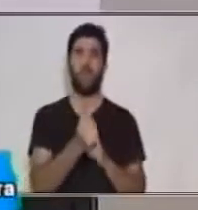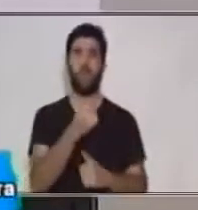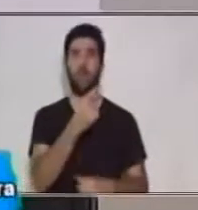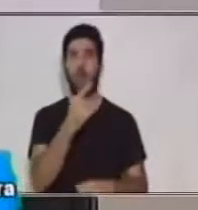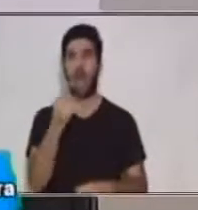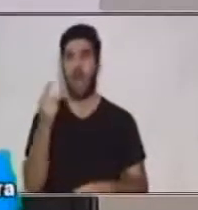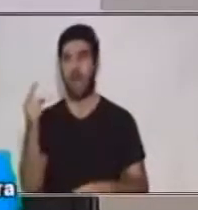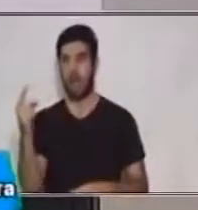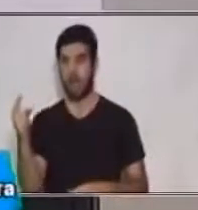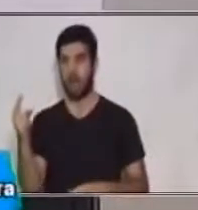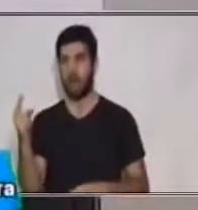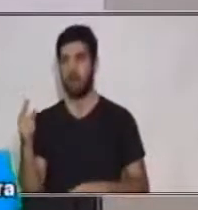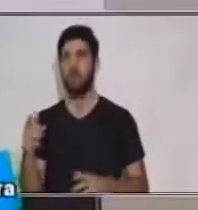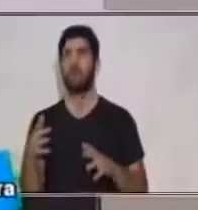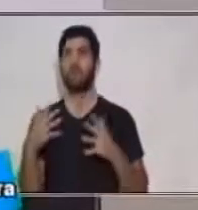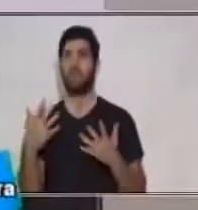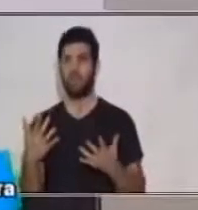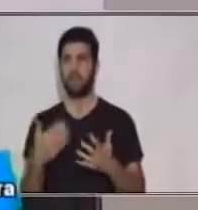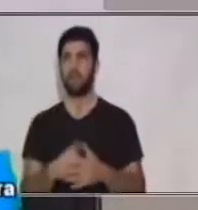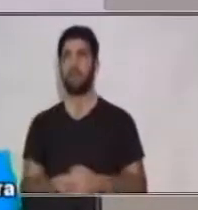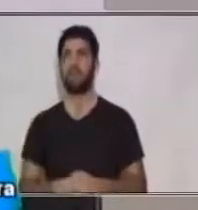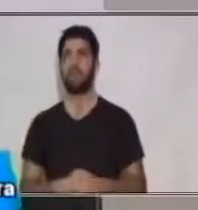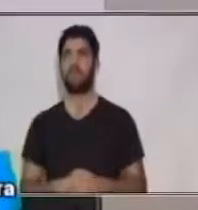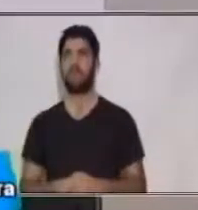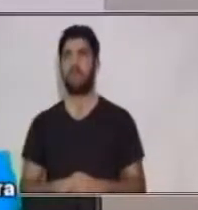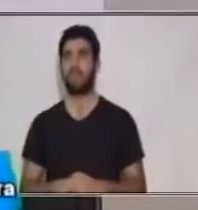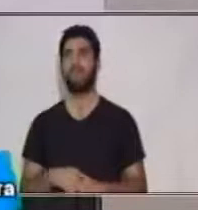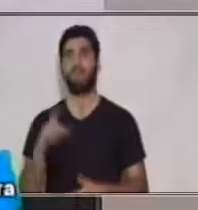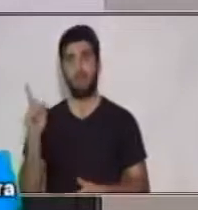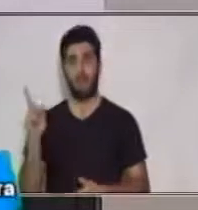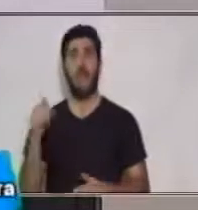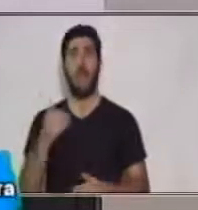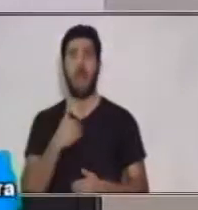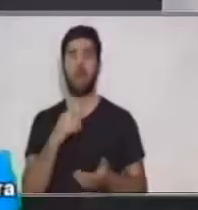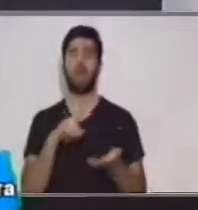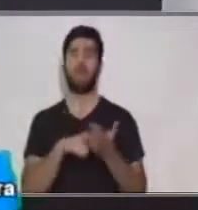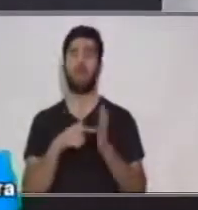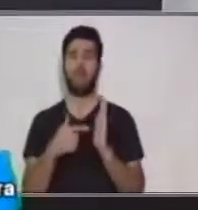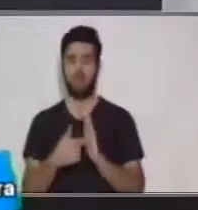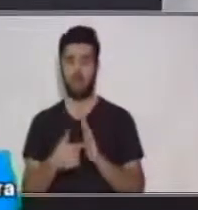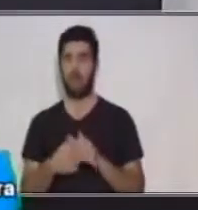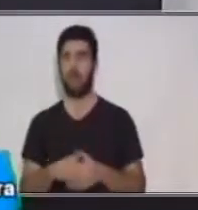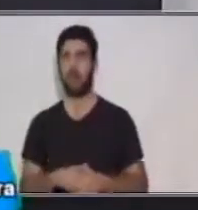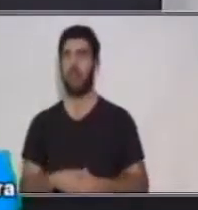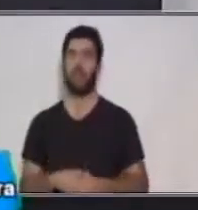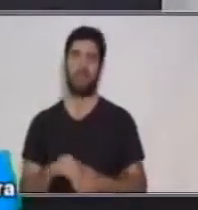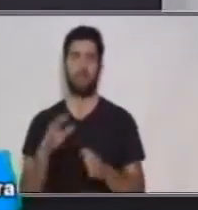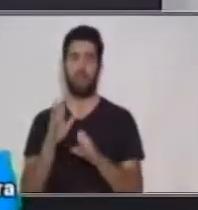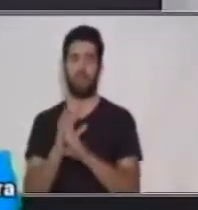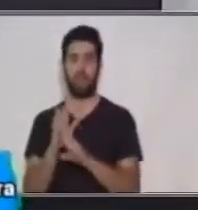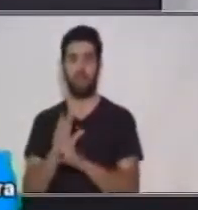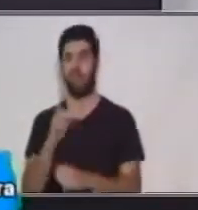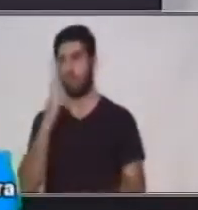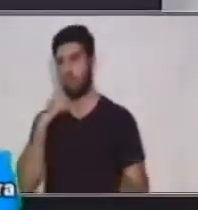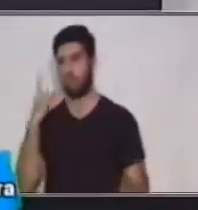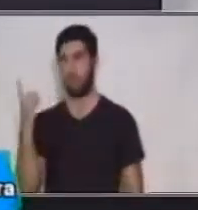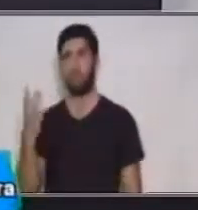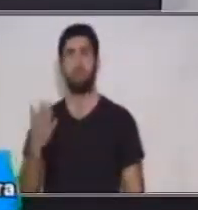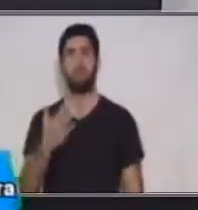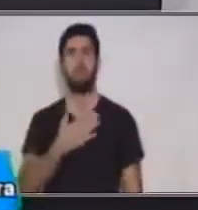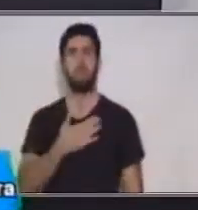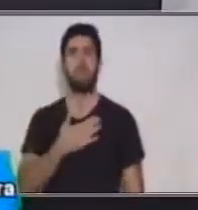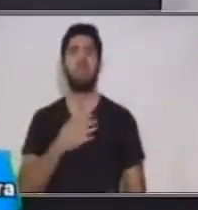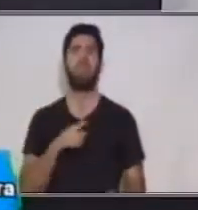de estos morfemas tienen un significado. Veamos, ¿qué significa mi?